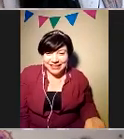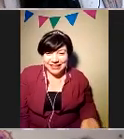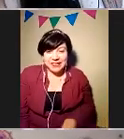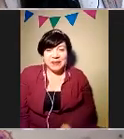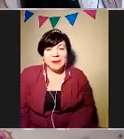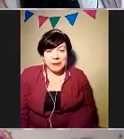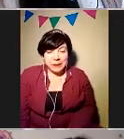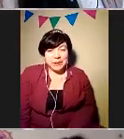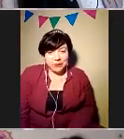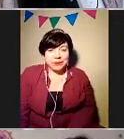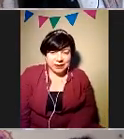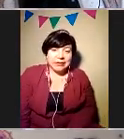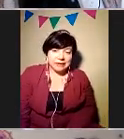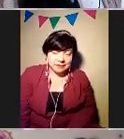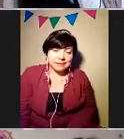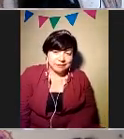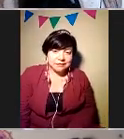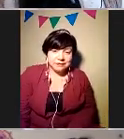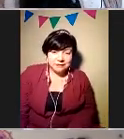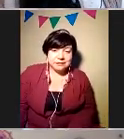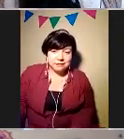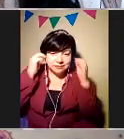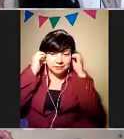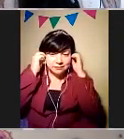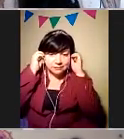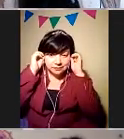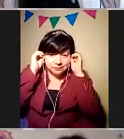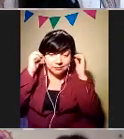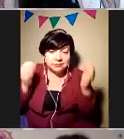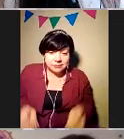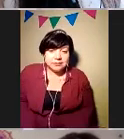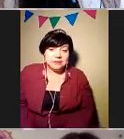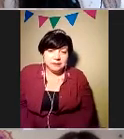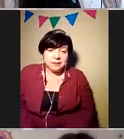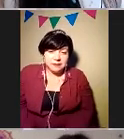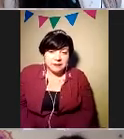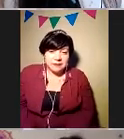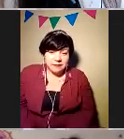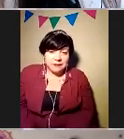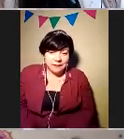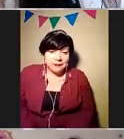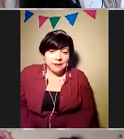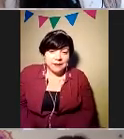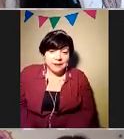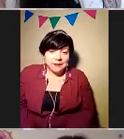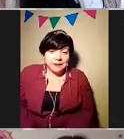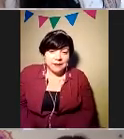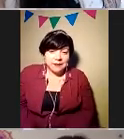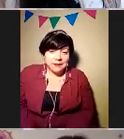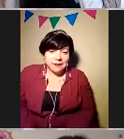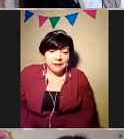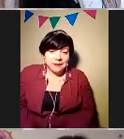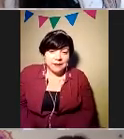Sí, igual le van a darse cuenta de esas cosas. Cuando te están tratando de pasar gato por liebre y darse cuenta que no.